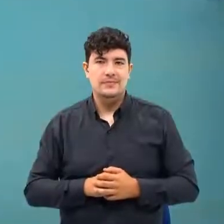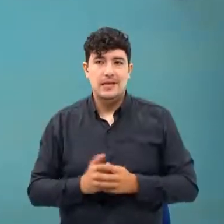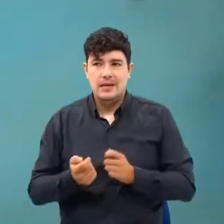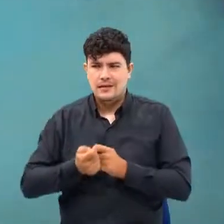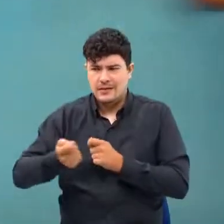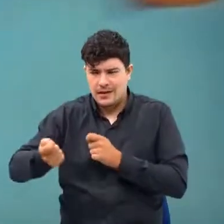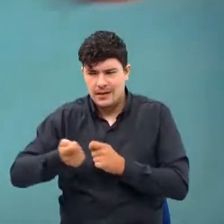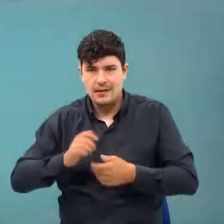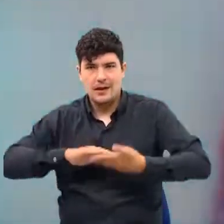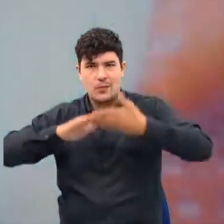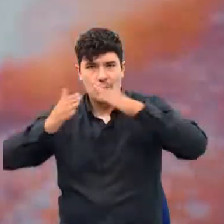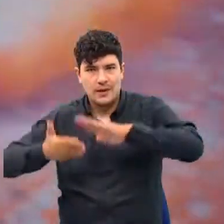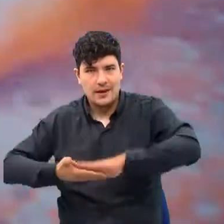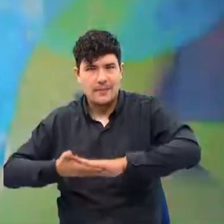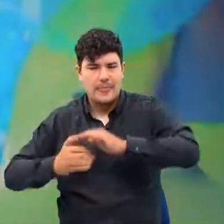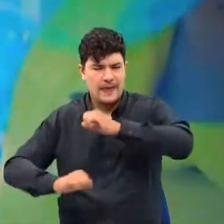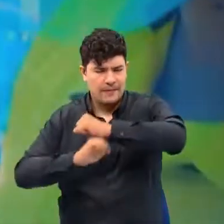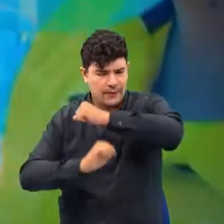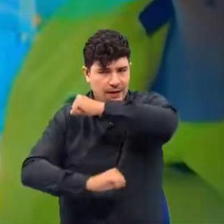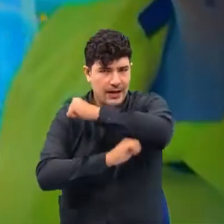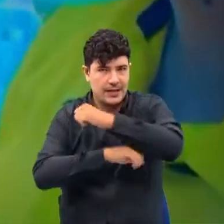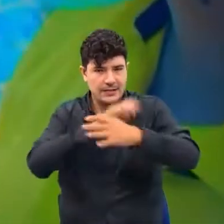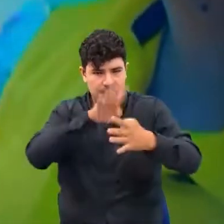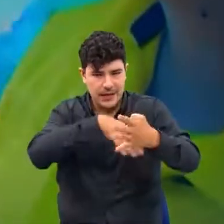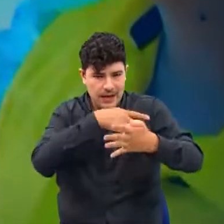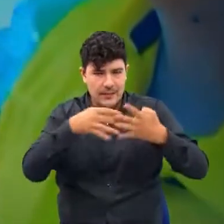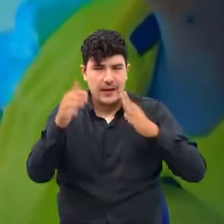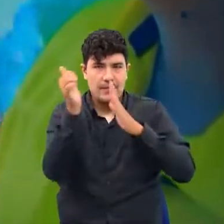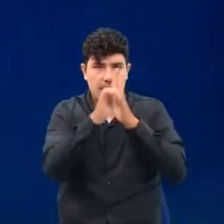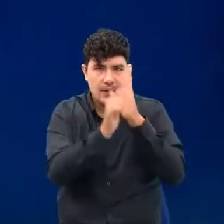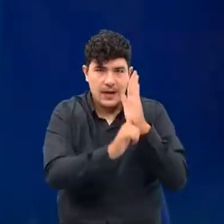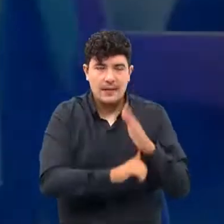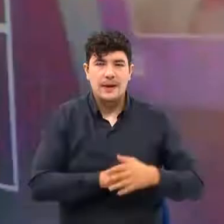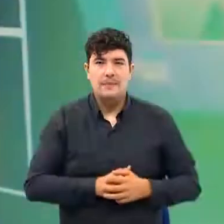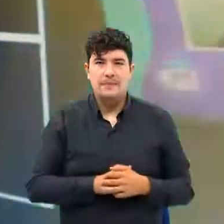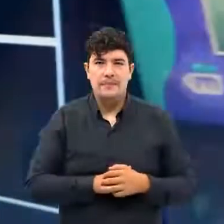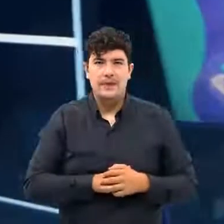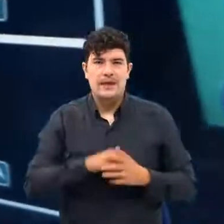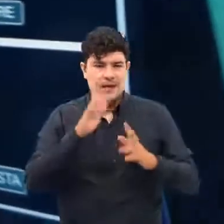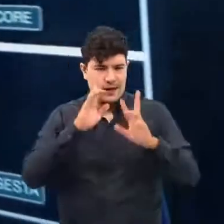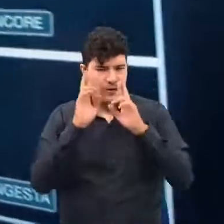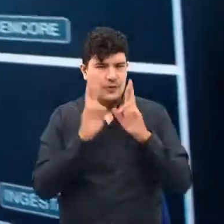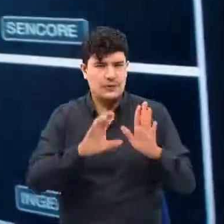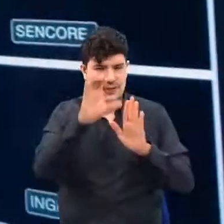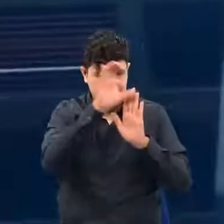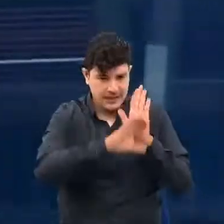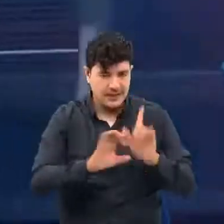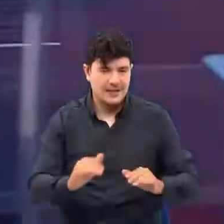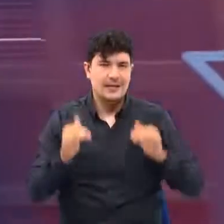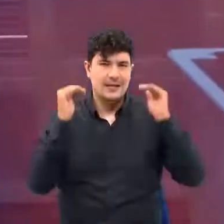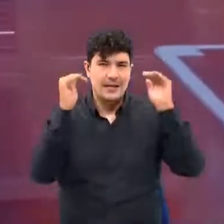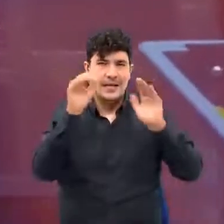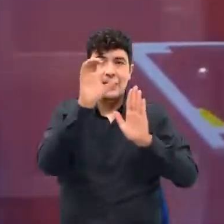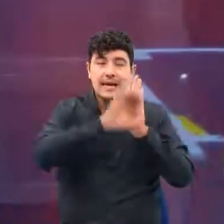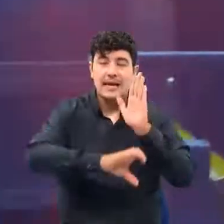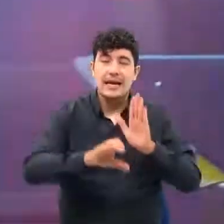comunidades, fortalecemos nuestra parrilla de programación, logramos la certificación en alta calidad